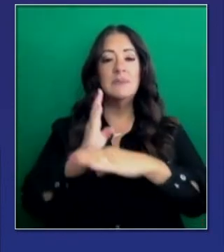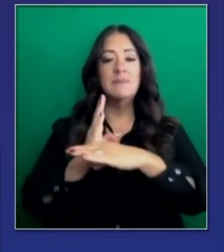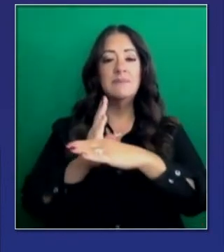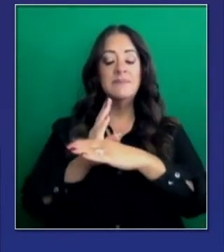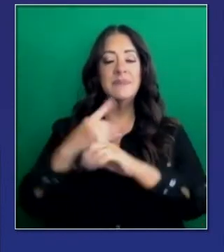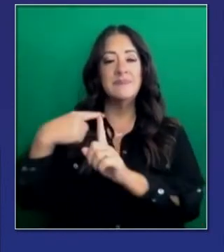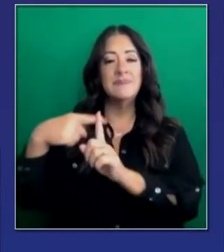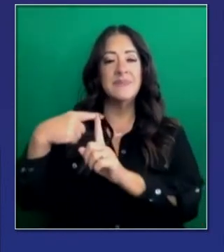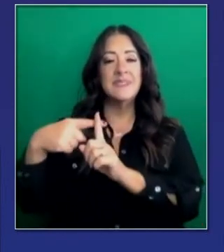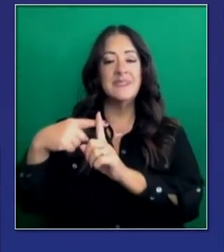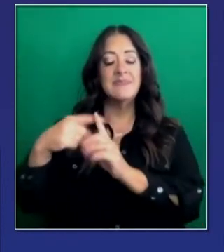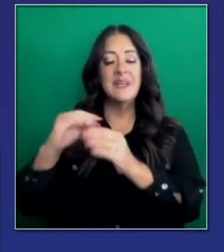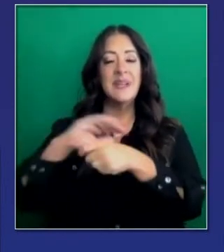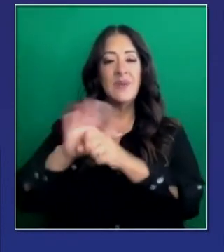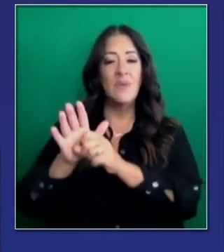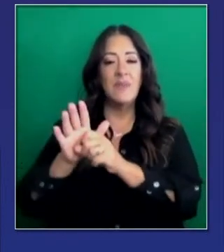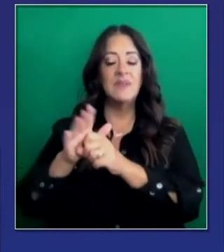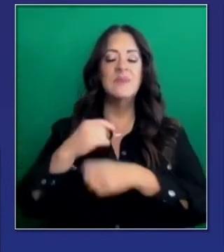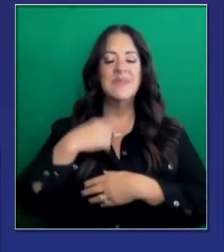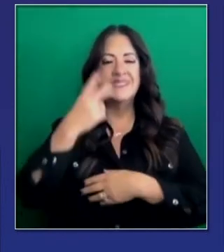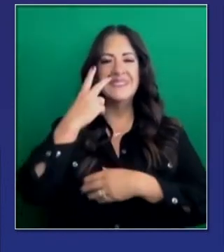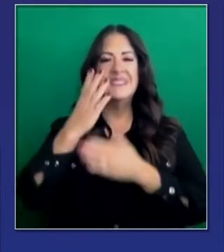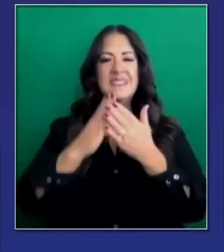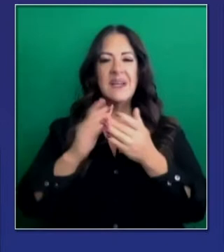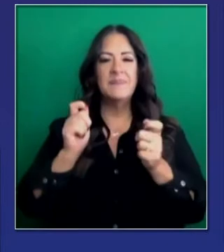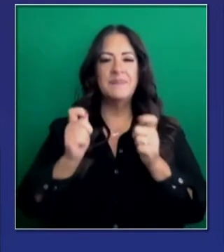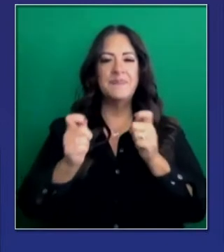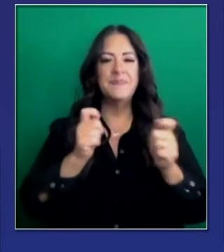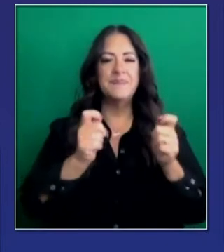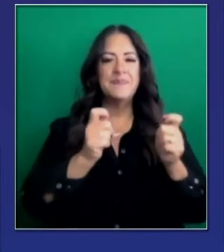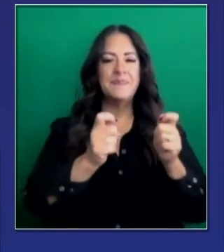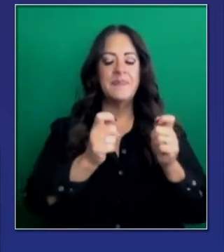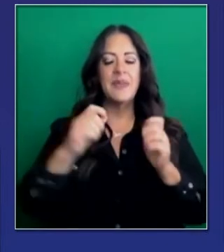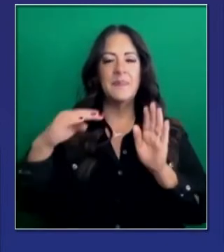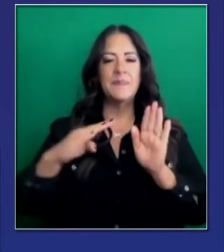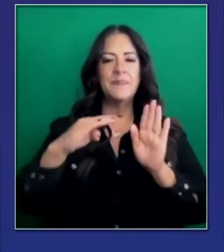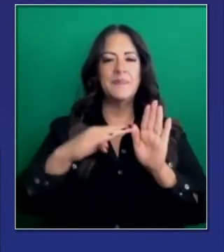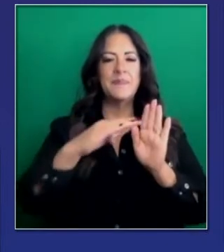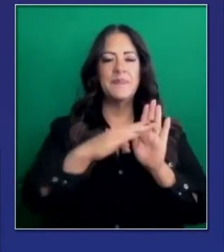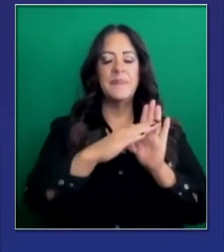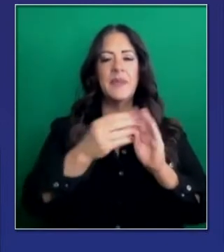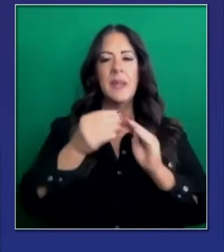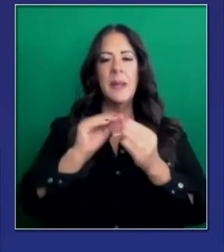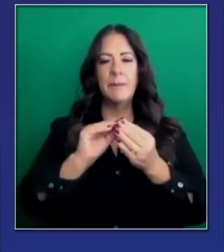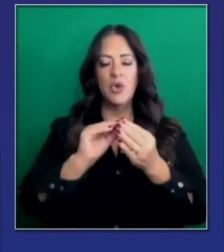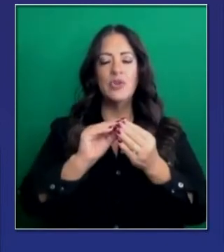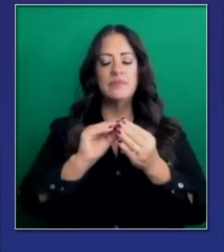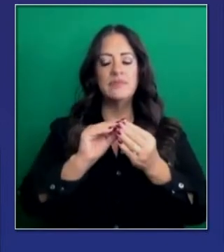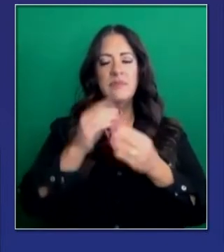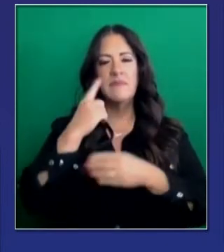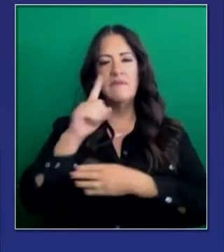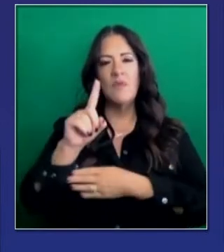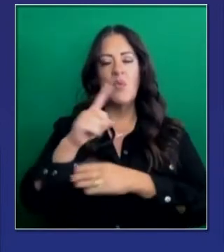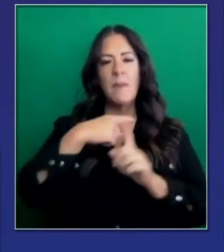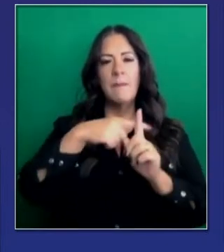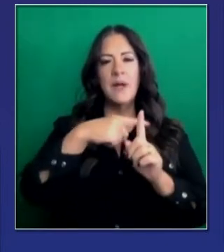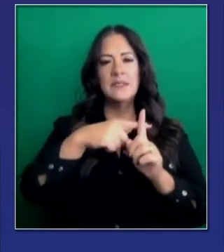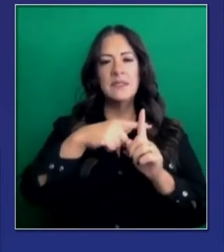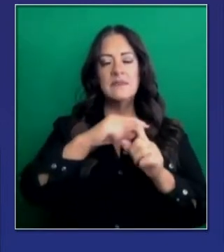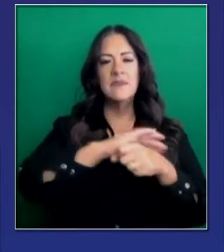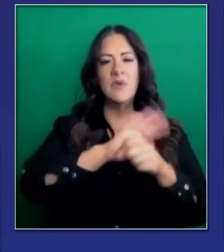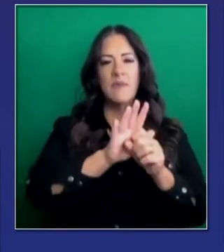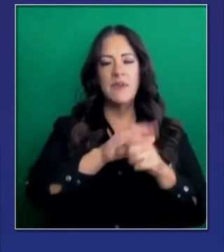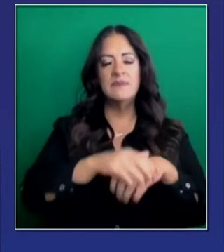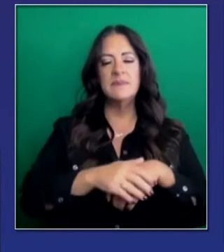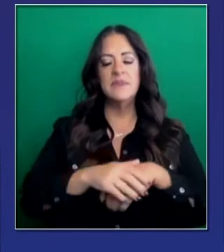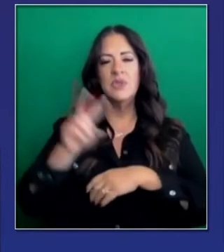vemos que está fluctuando en la última semana pero en las últimas dos semanas veremos que está de entre dos y